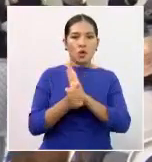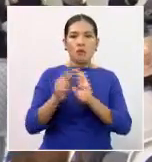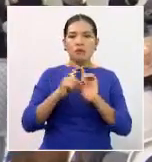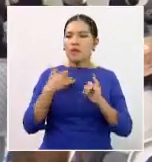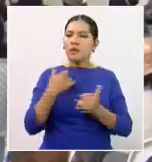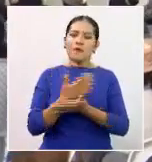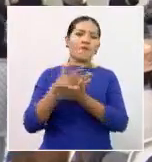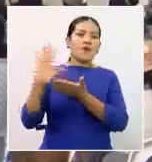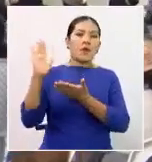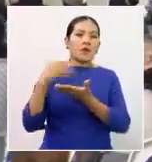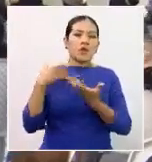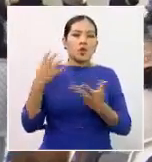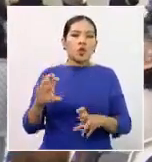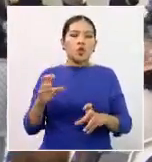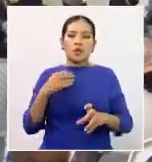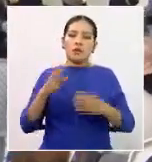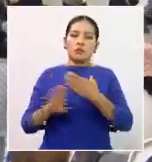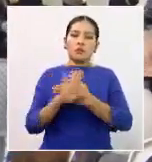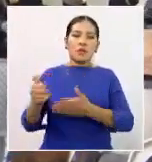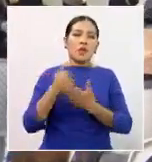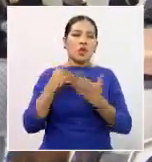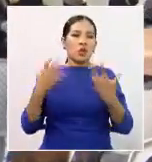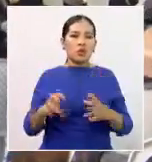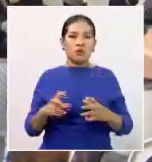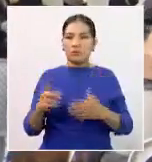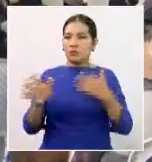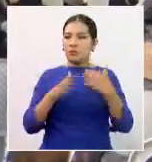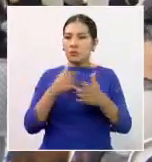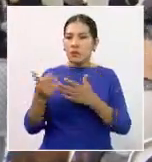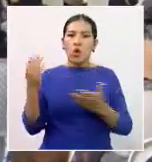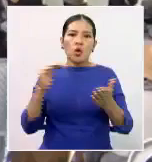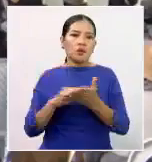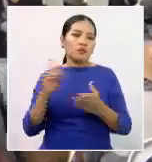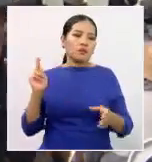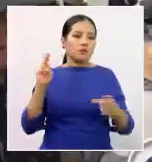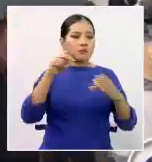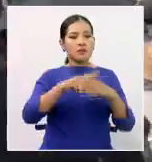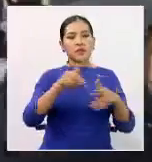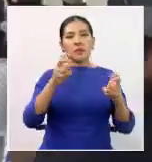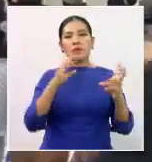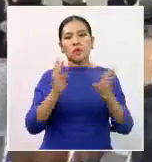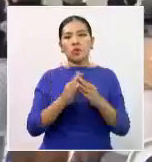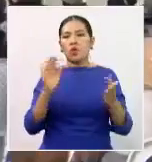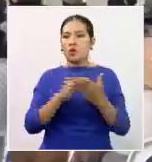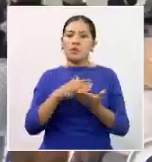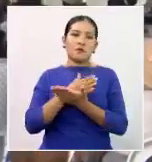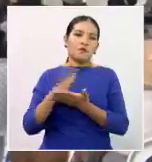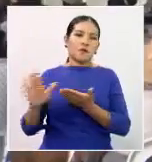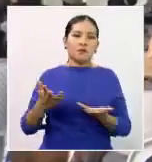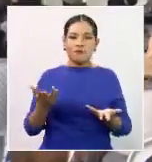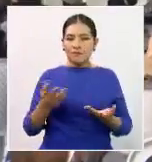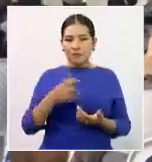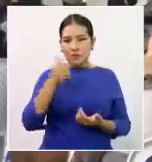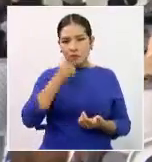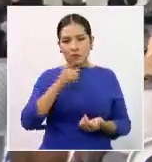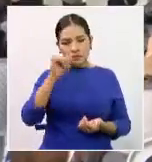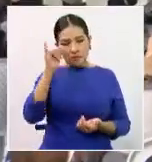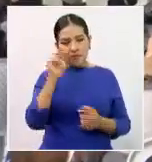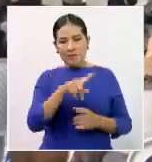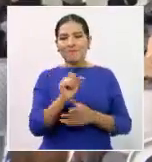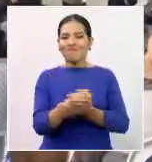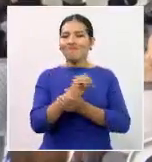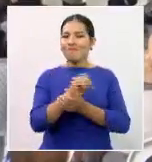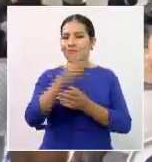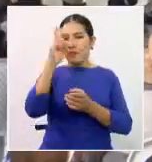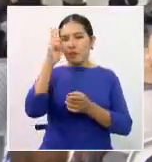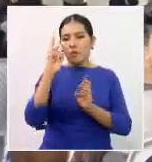haya desvinculados abogados, ellos se vuelvan a presentar en esta audiencia para volver a ser desvinculados. Yo creo que es chicanería